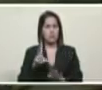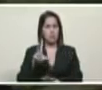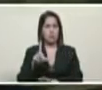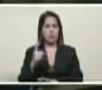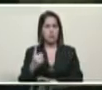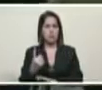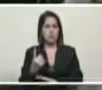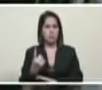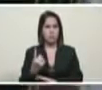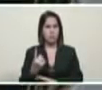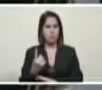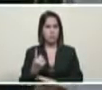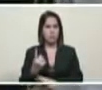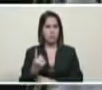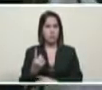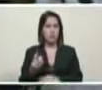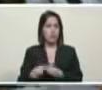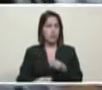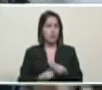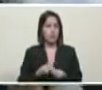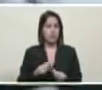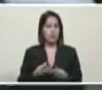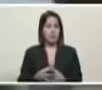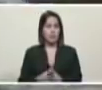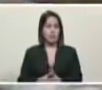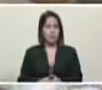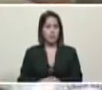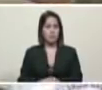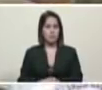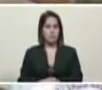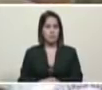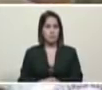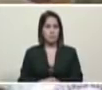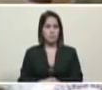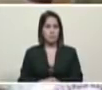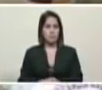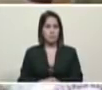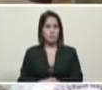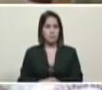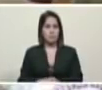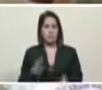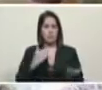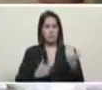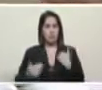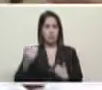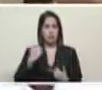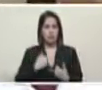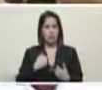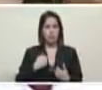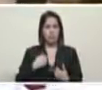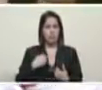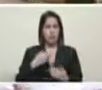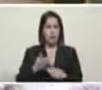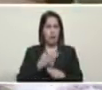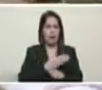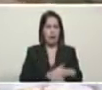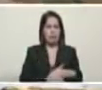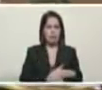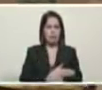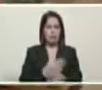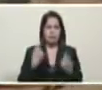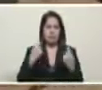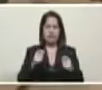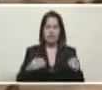zona 63 de la Guardia Nacional Bolivariana de Puerto Ayacucho. Condecoraciones a los heridos durante el magnicidio frustrado el 4 de